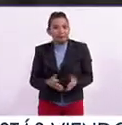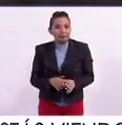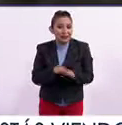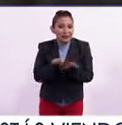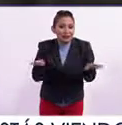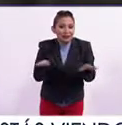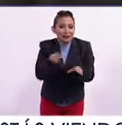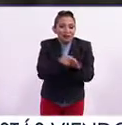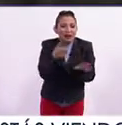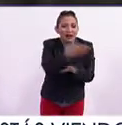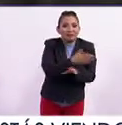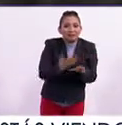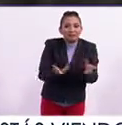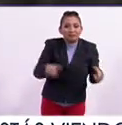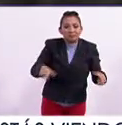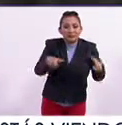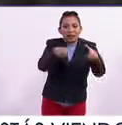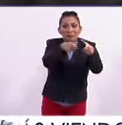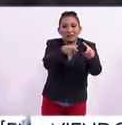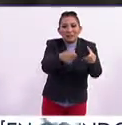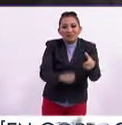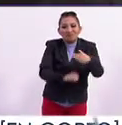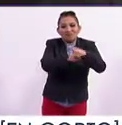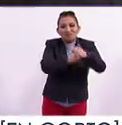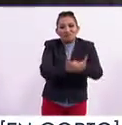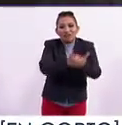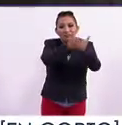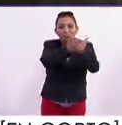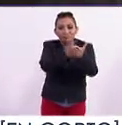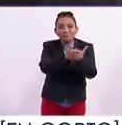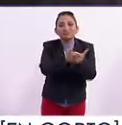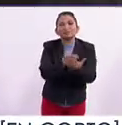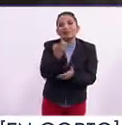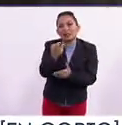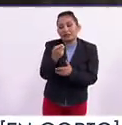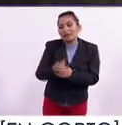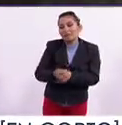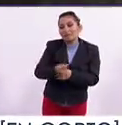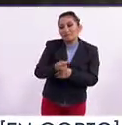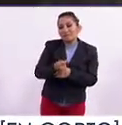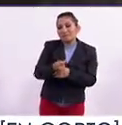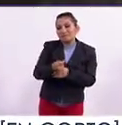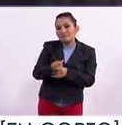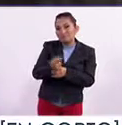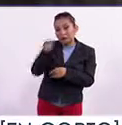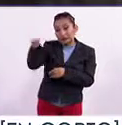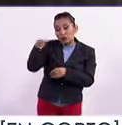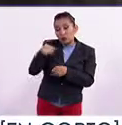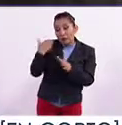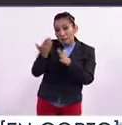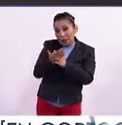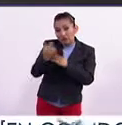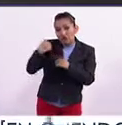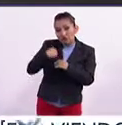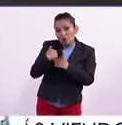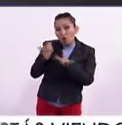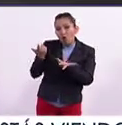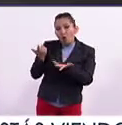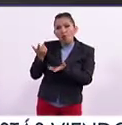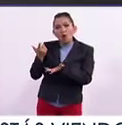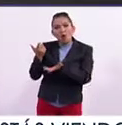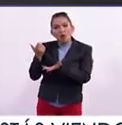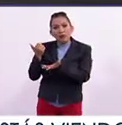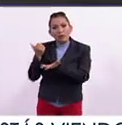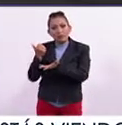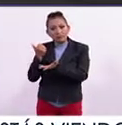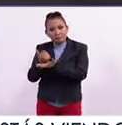había estado. Y esta es una parte en que yo no intervino mucho, porque es